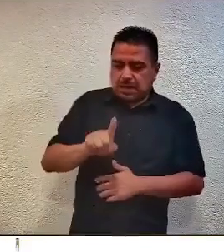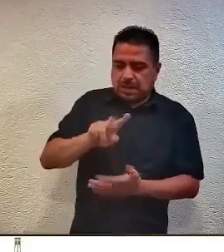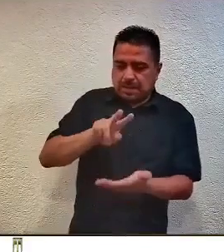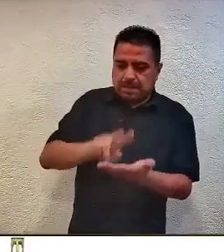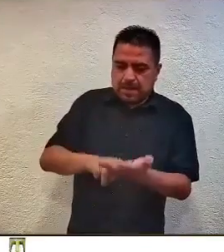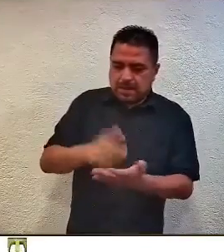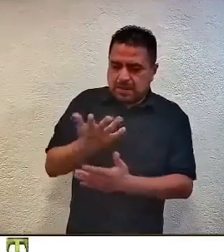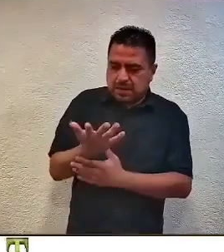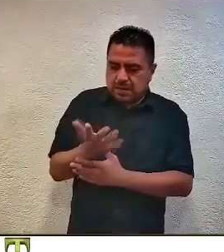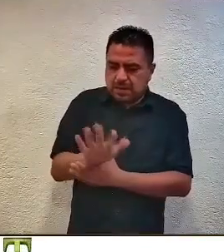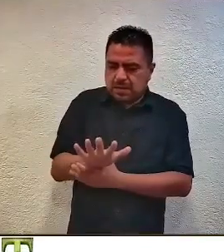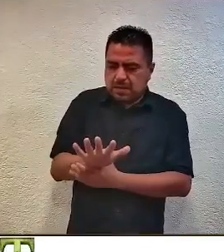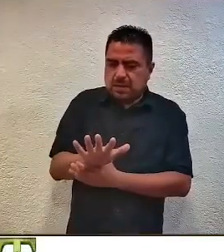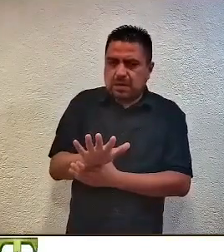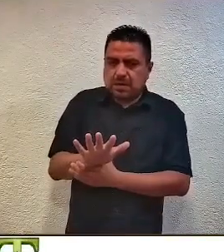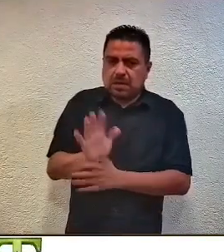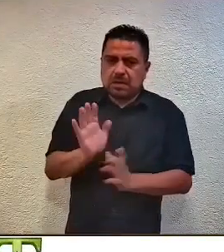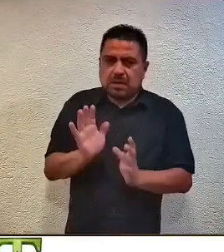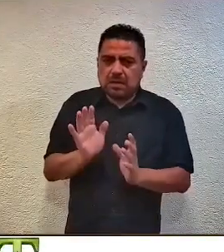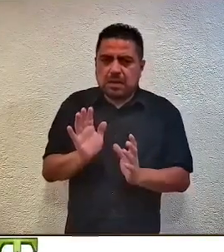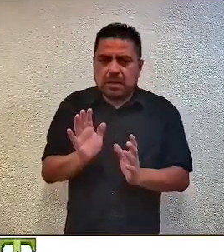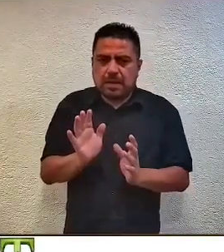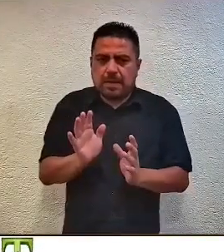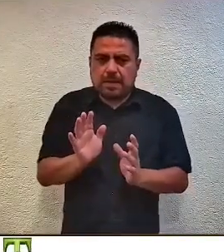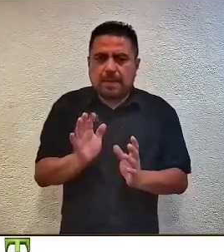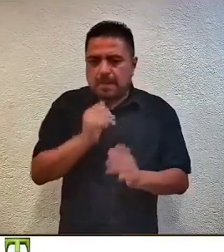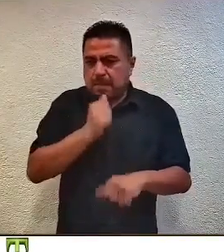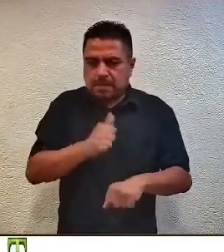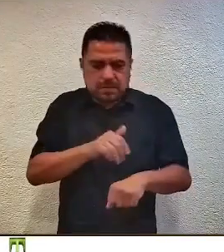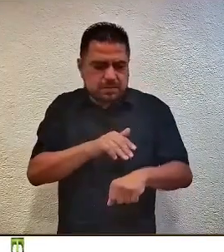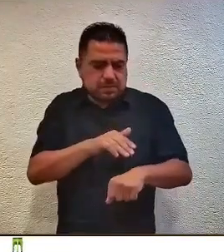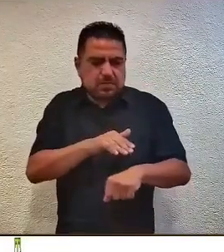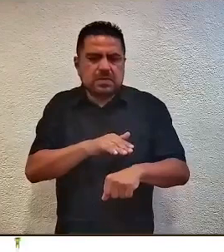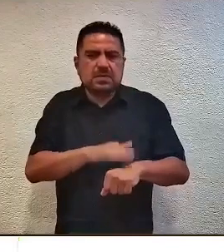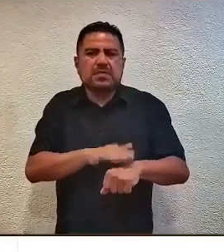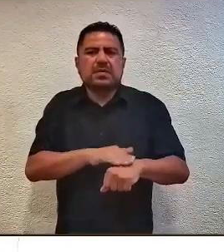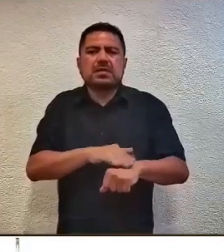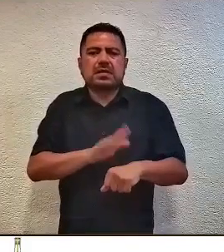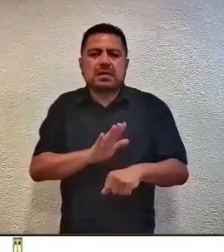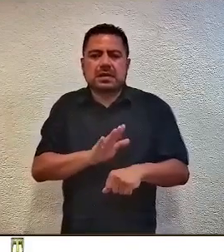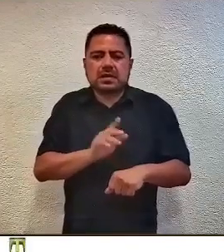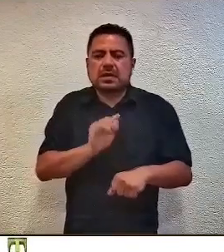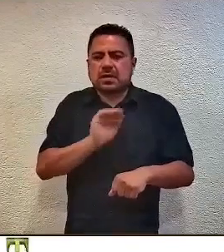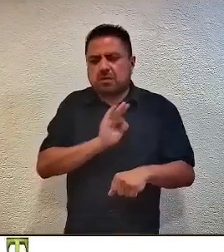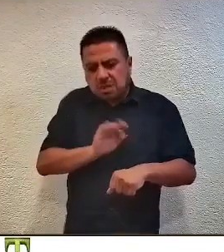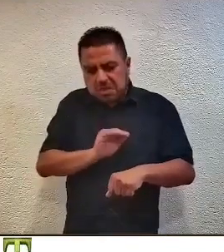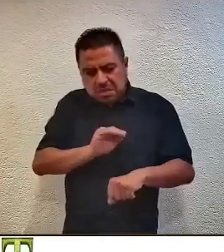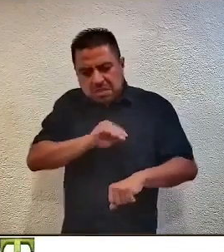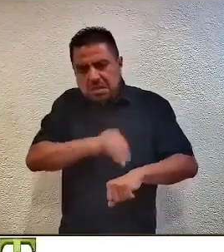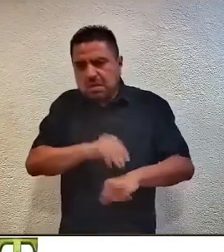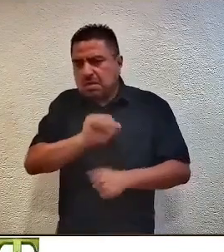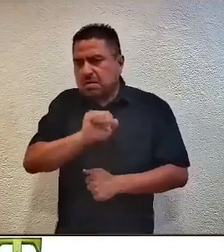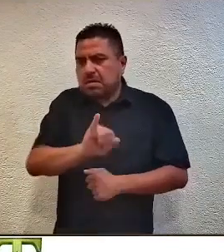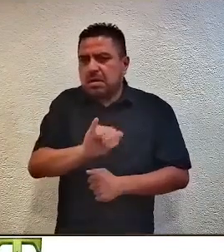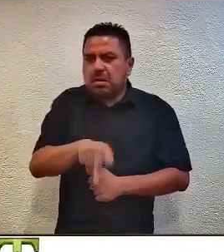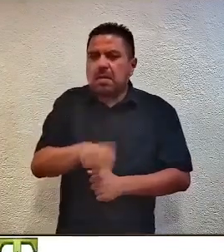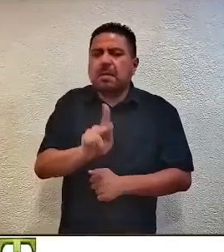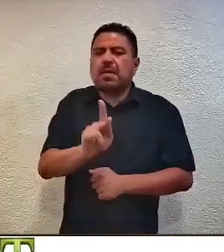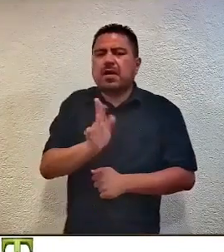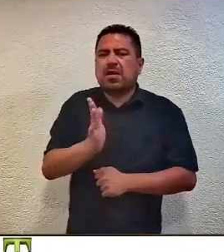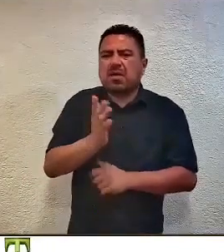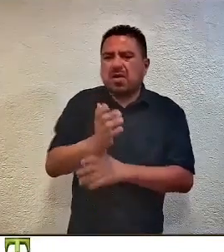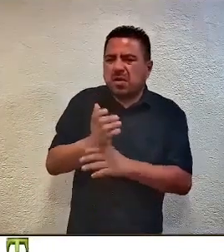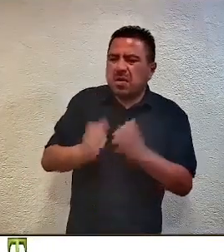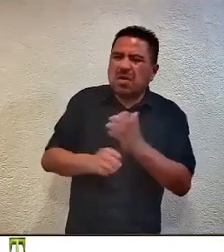15/2010, existen hipótesis normativas sobre las notificaciones que son aplicables en condiciones